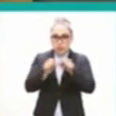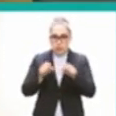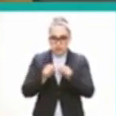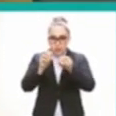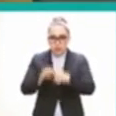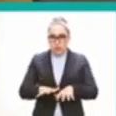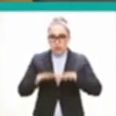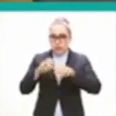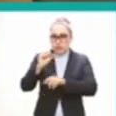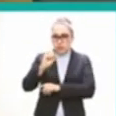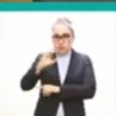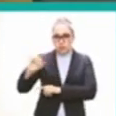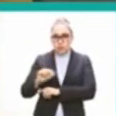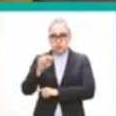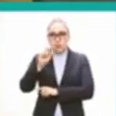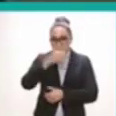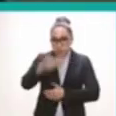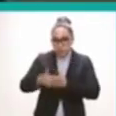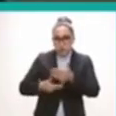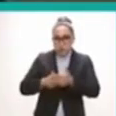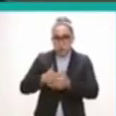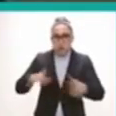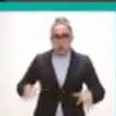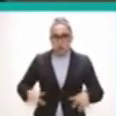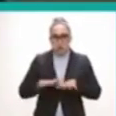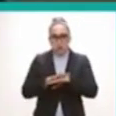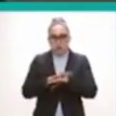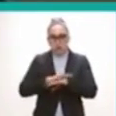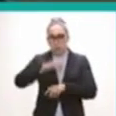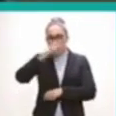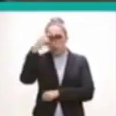de la transparencia de los datos personales y el libre